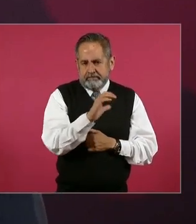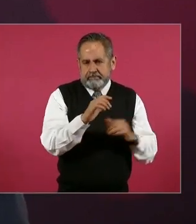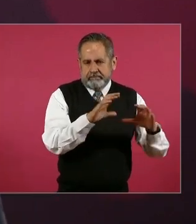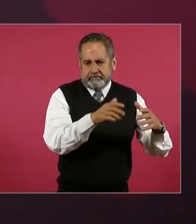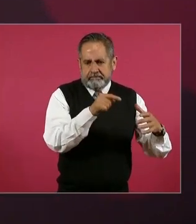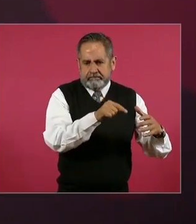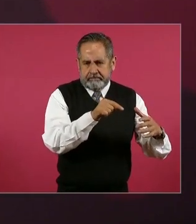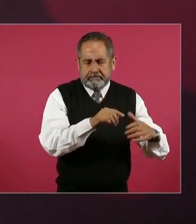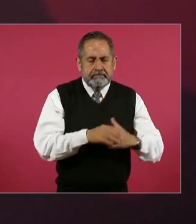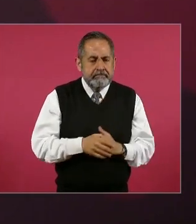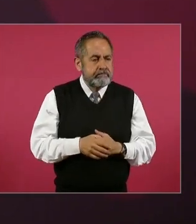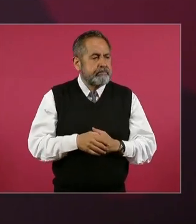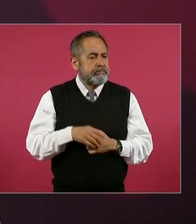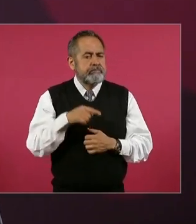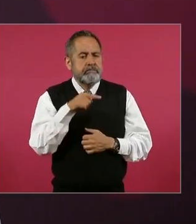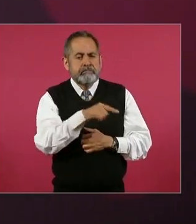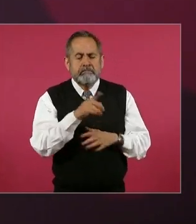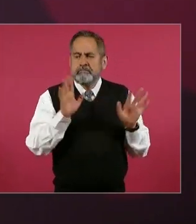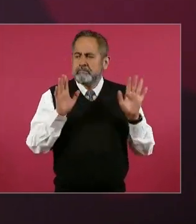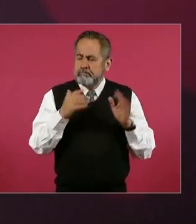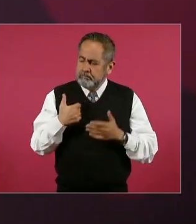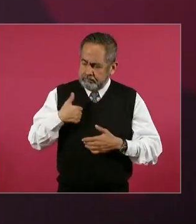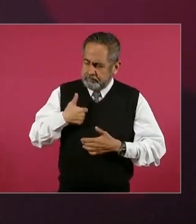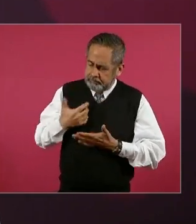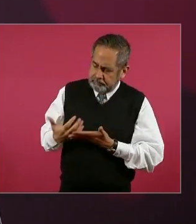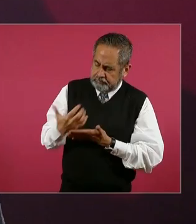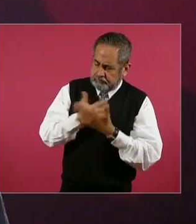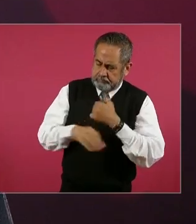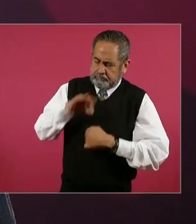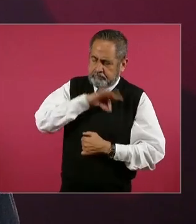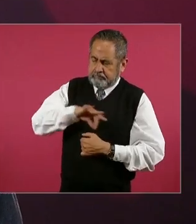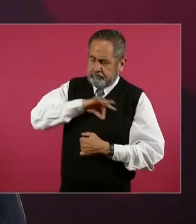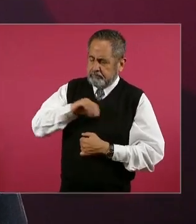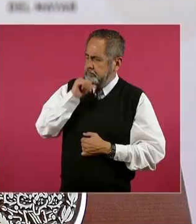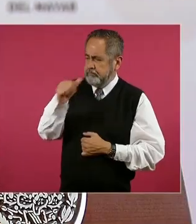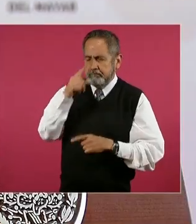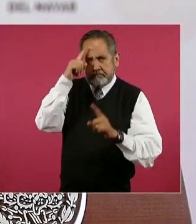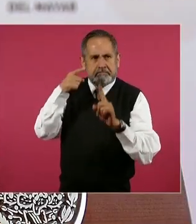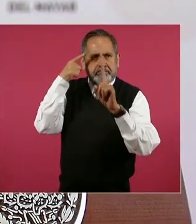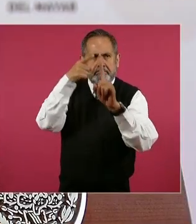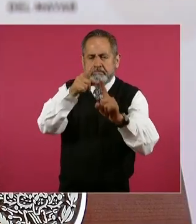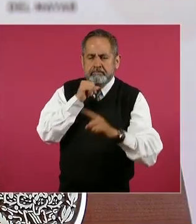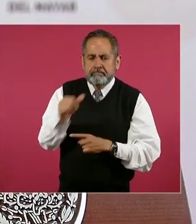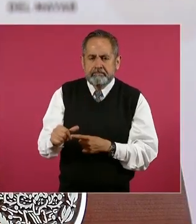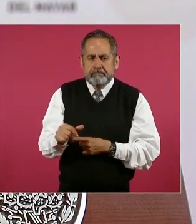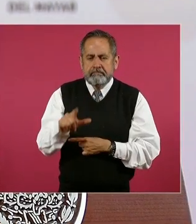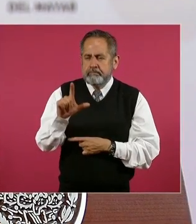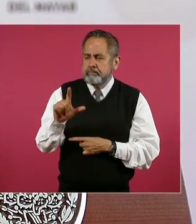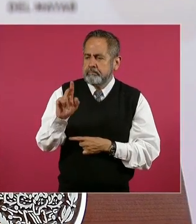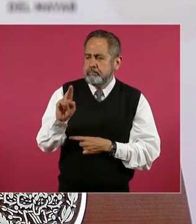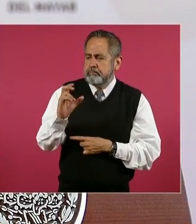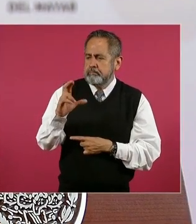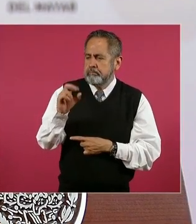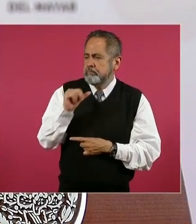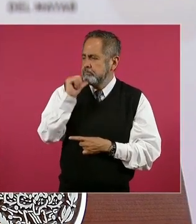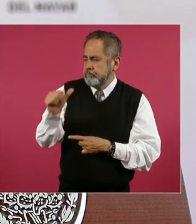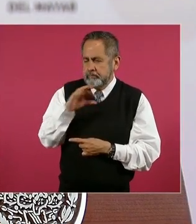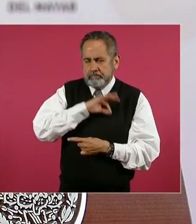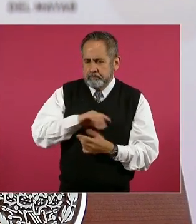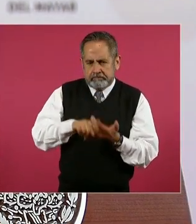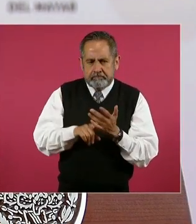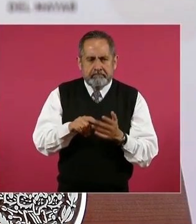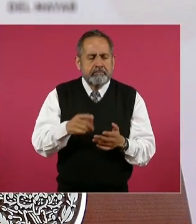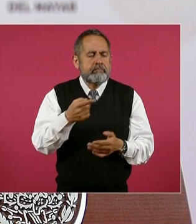civil proclamada sin fines de lucro que se creó el 26 de noviembre de